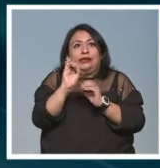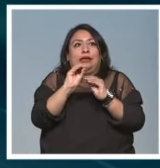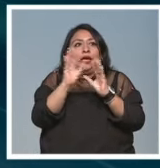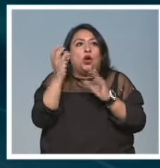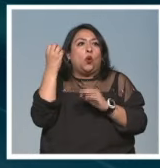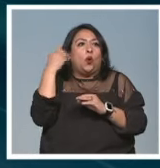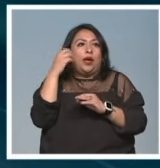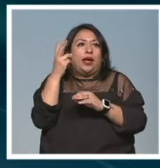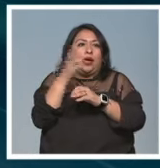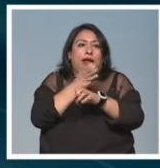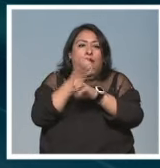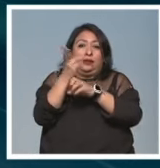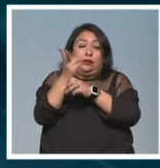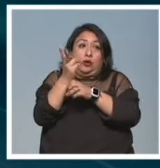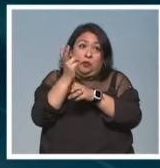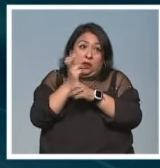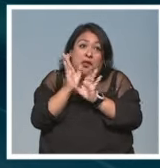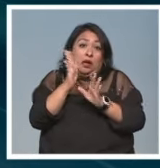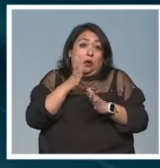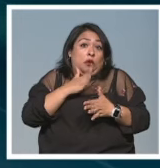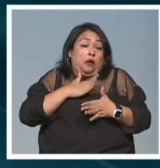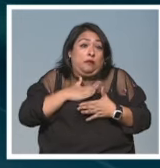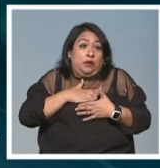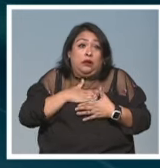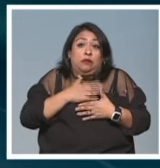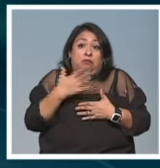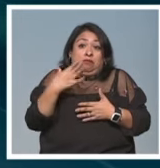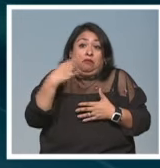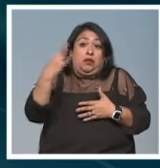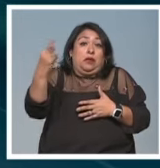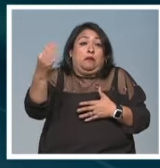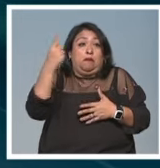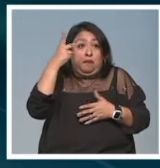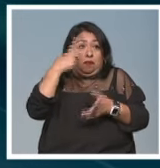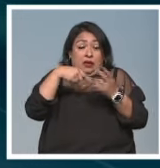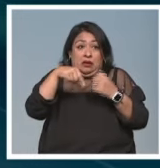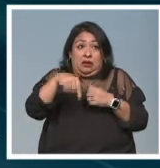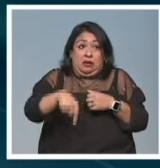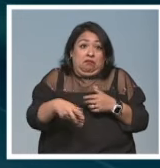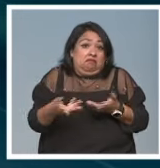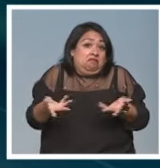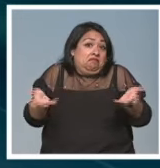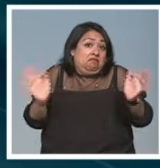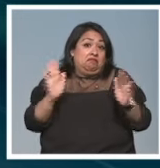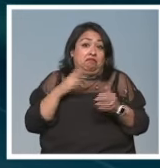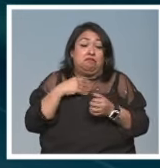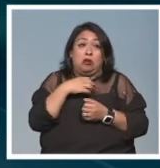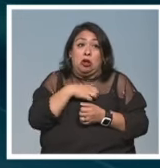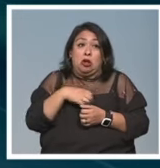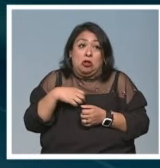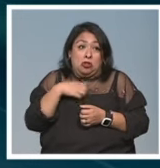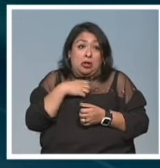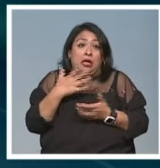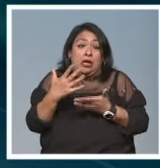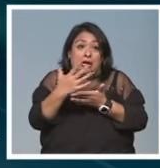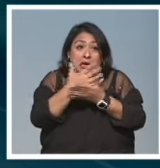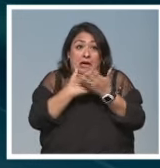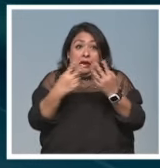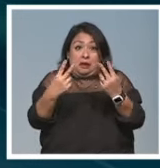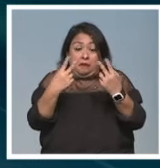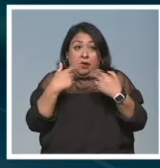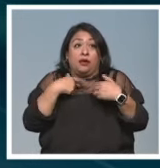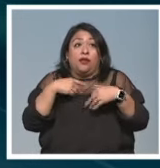es el estado invitado y a mí me llamaron para venir para acá, y nada, estoy contenta, con ganas de que vean